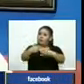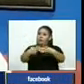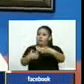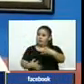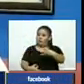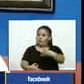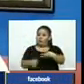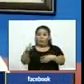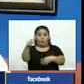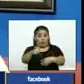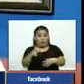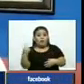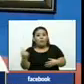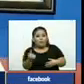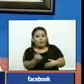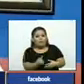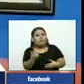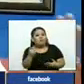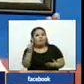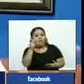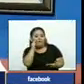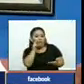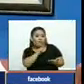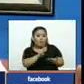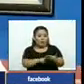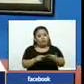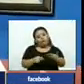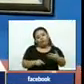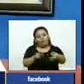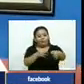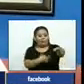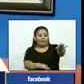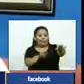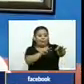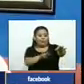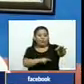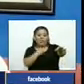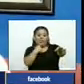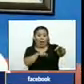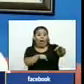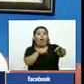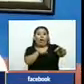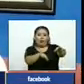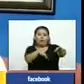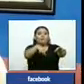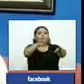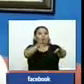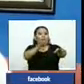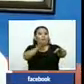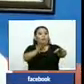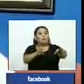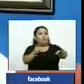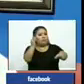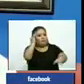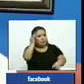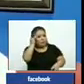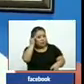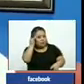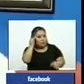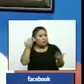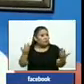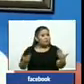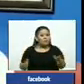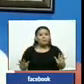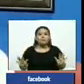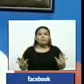Ahora la población va a tener la posibilidad de hacer un escrutinio sobre los liderazgos políticos y por supuesto que apartar